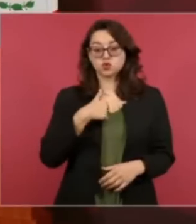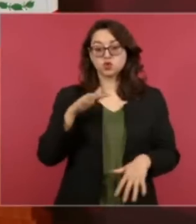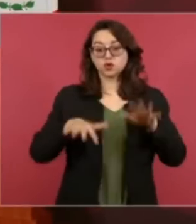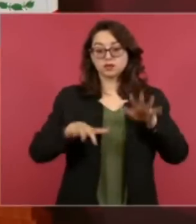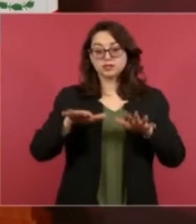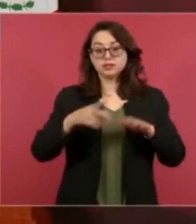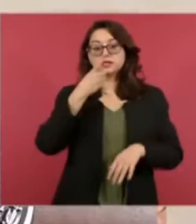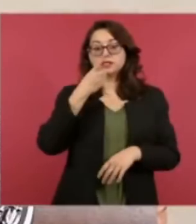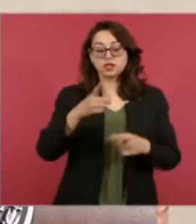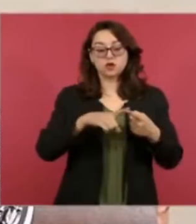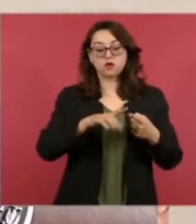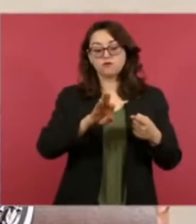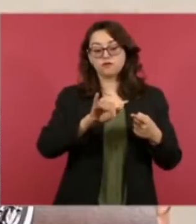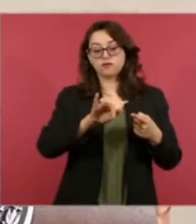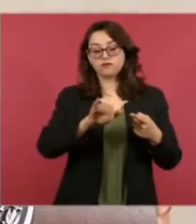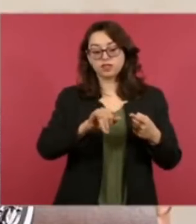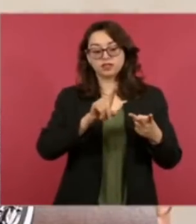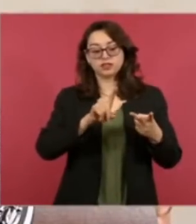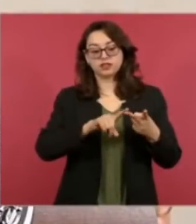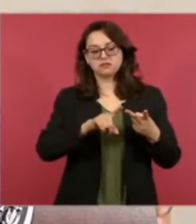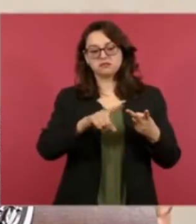o de los aspiracionistas.